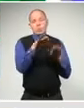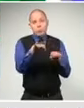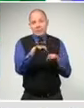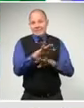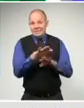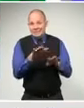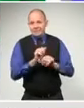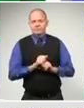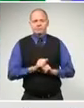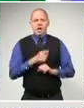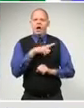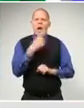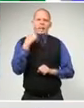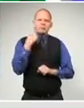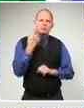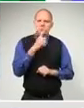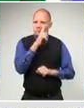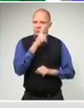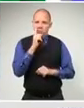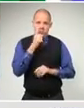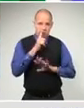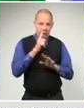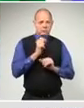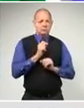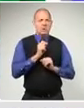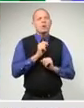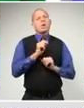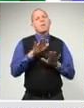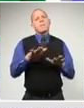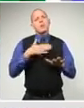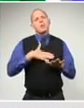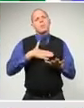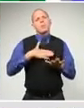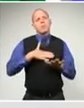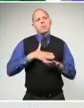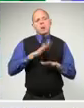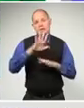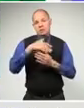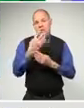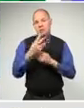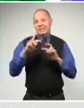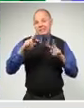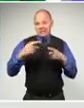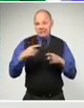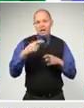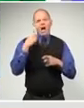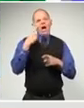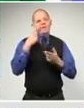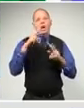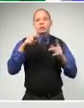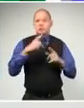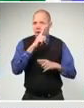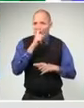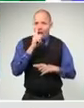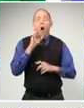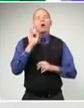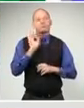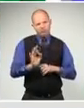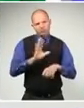el PCR al 5.º día de aislamiento y el mismo fue